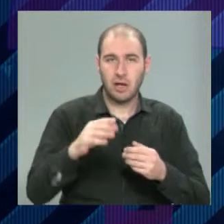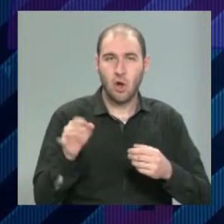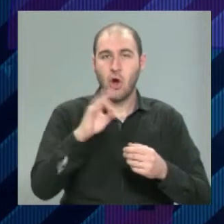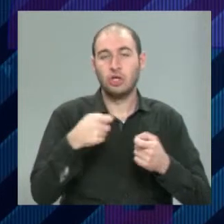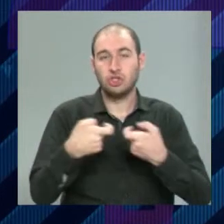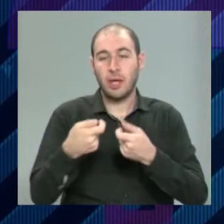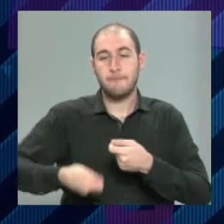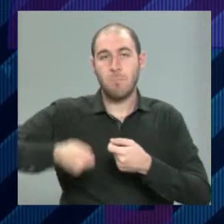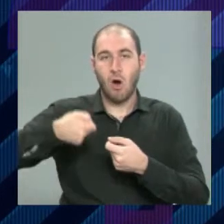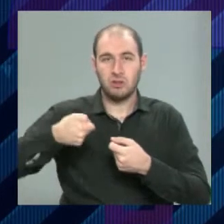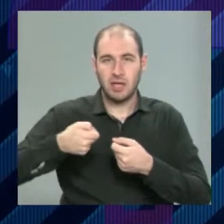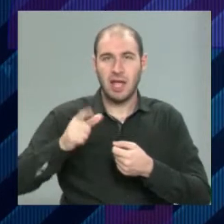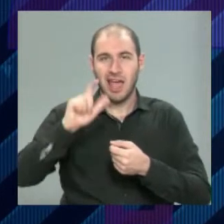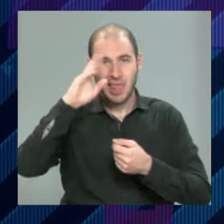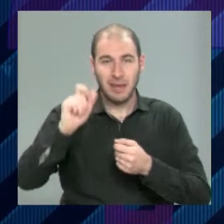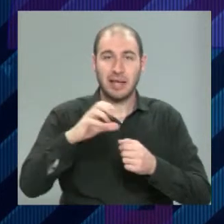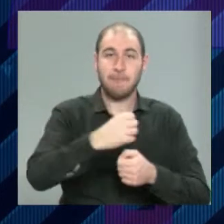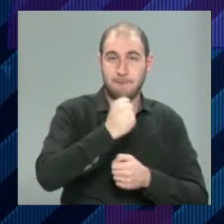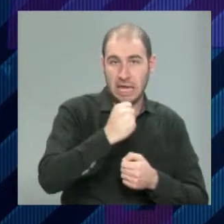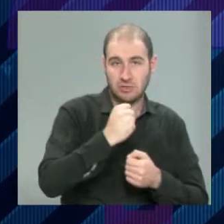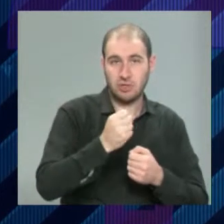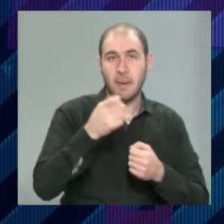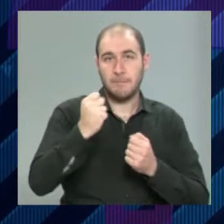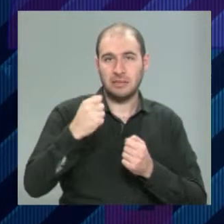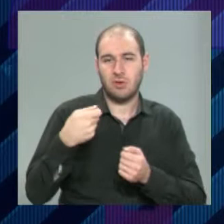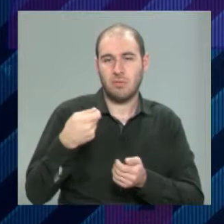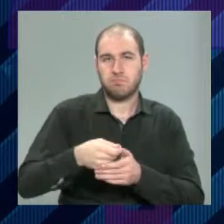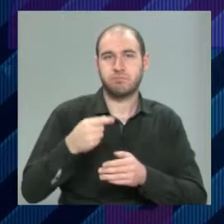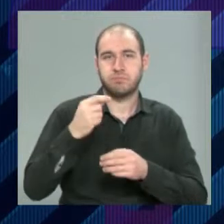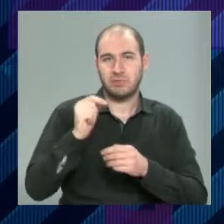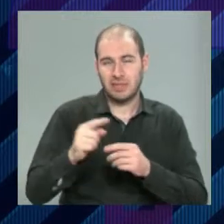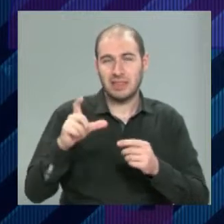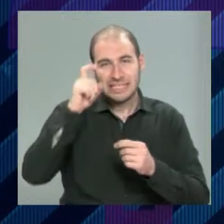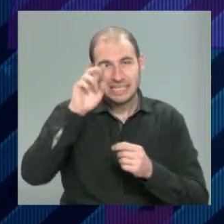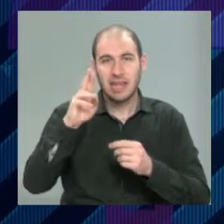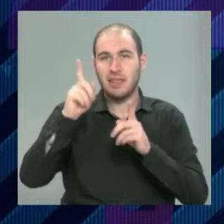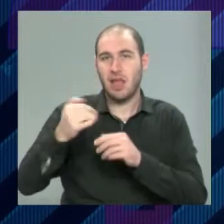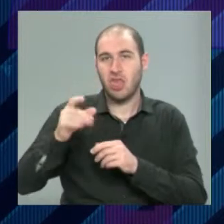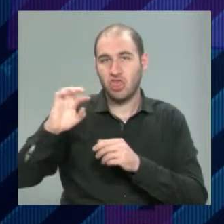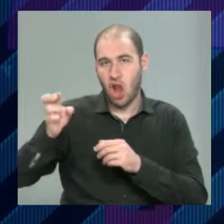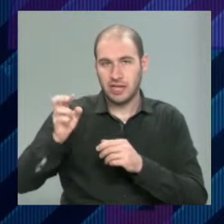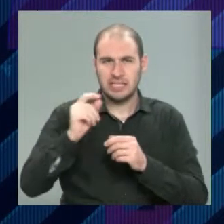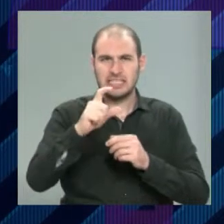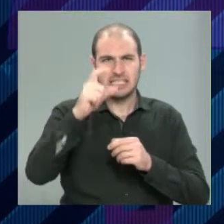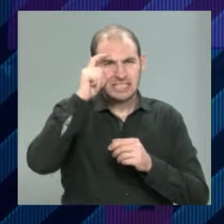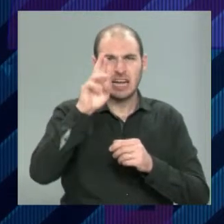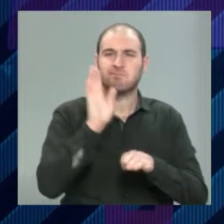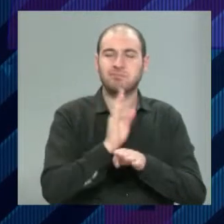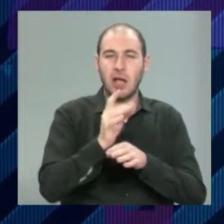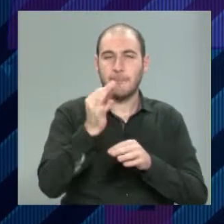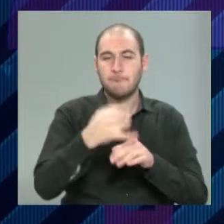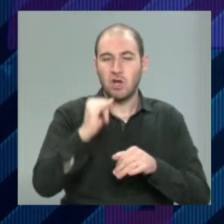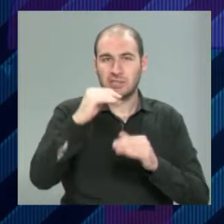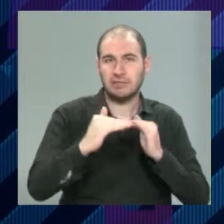sociedades de bolsa y existen Lebac en pesos ajustables por SER y en dólares. En SER nos referimos al coeficiente